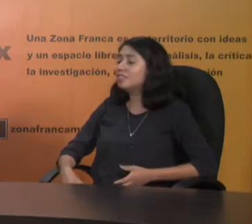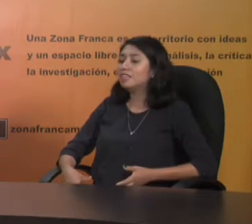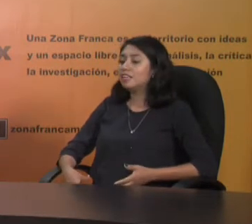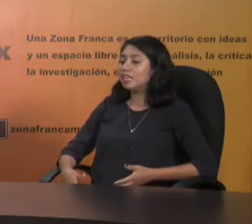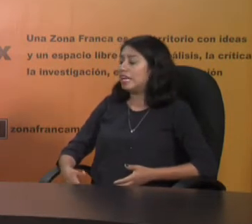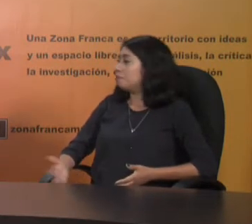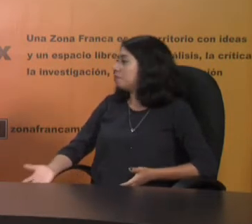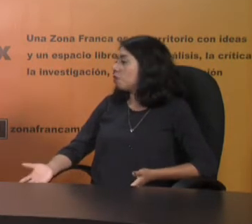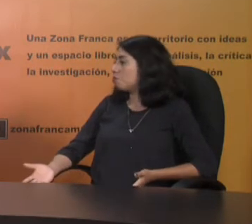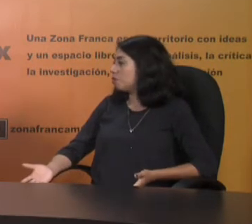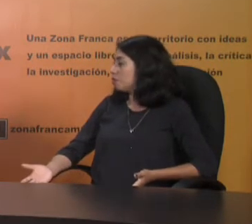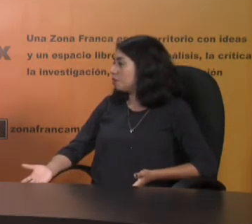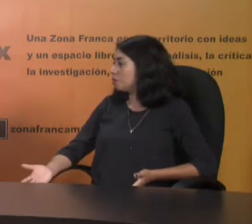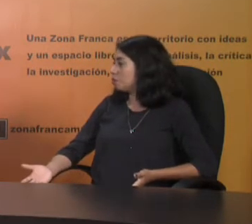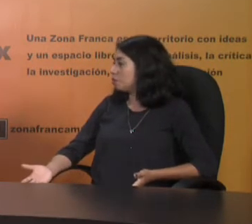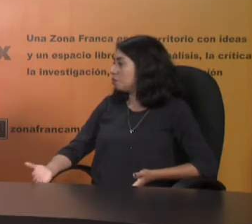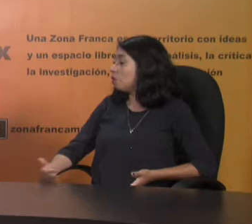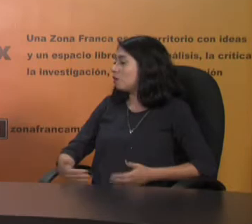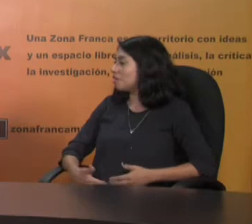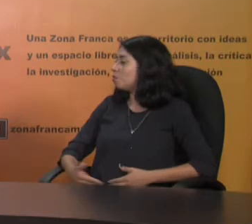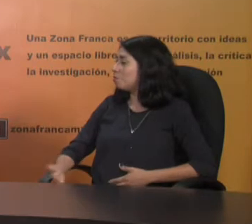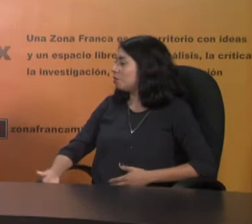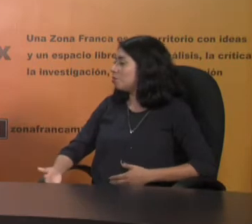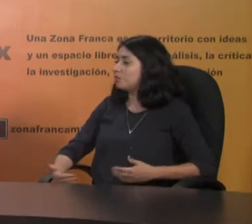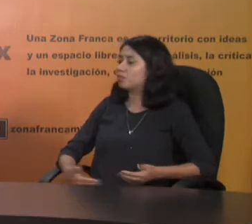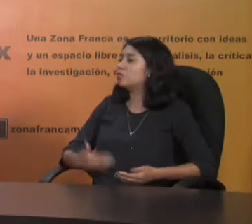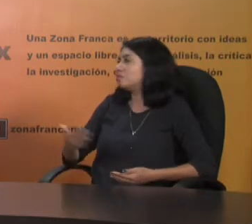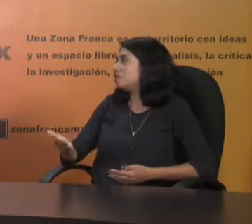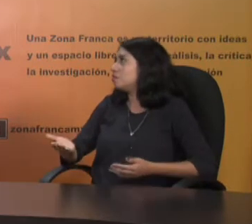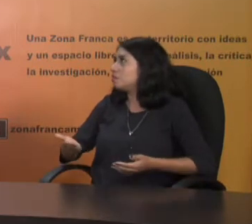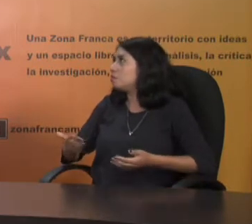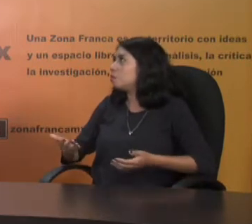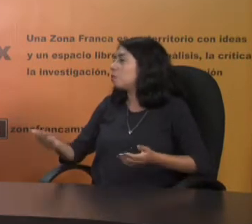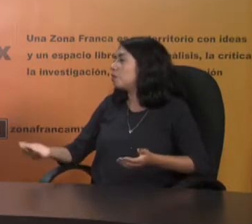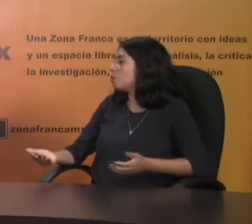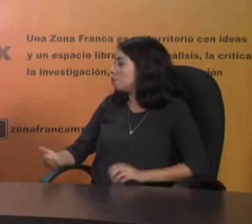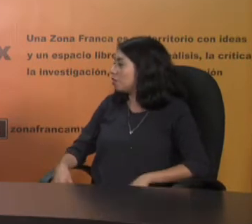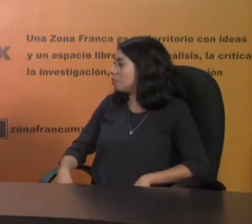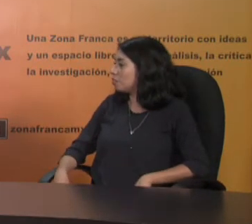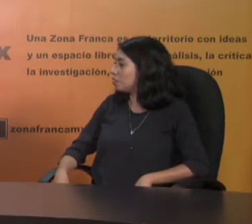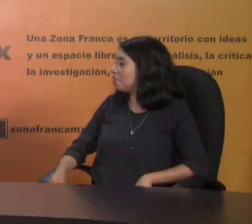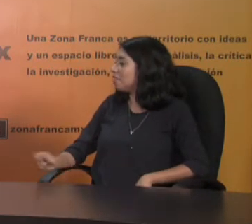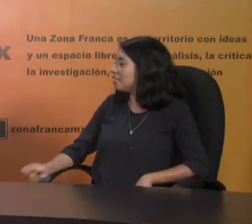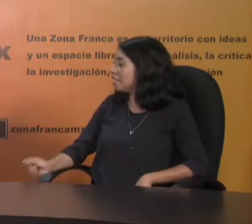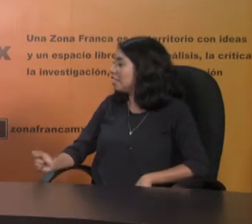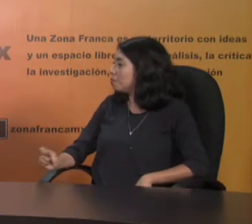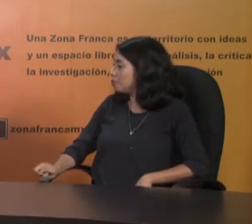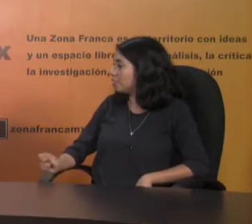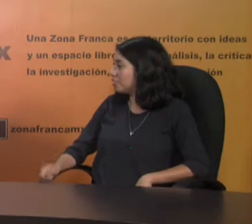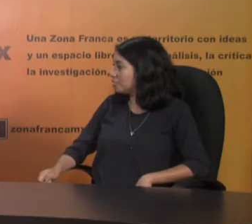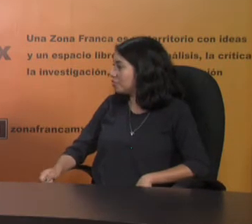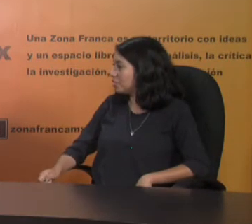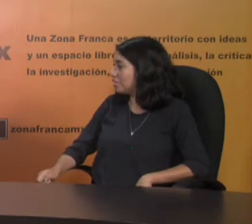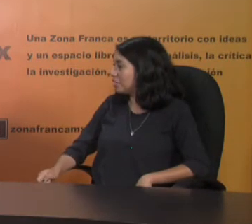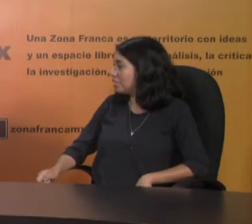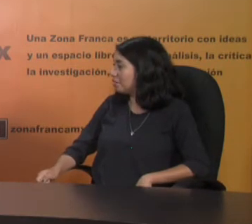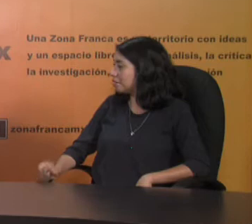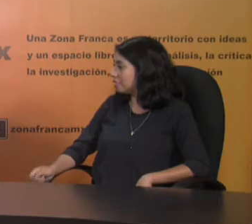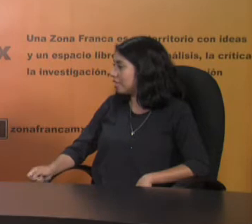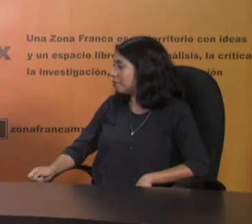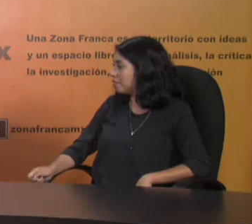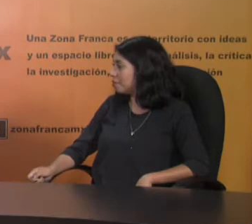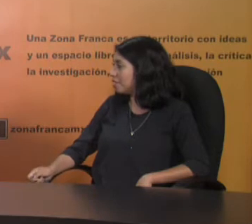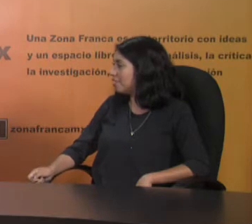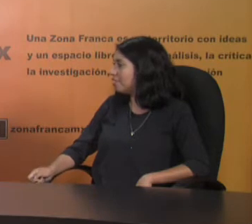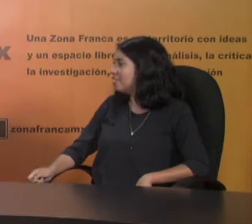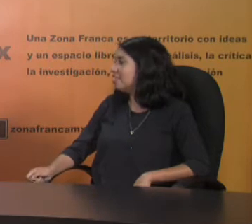concreta. Mejor, por ejemplo, el Partido Verde optó en lugar de proponer, pues, o sea, proponía, pero por ejemplo, defendía la propuesta que hicieron en la